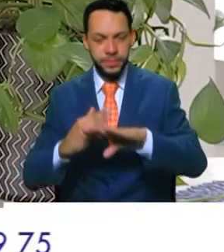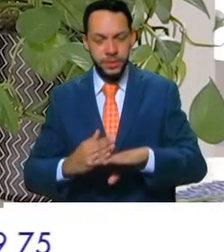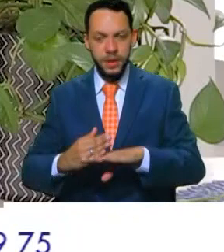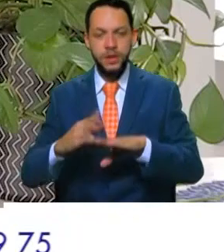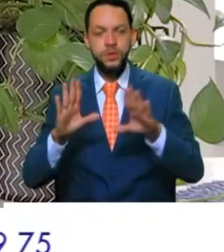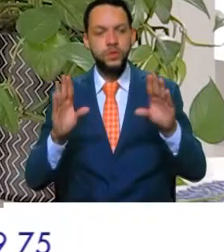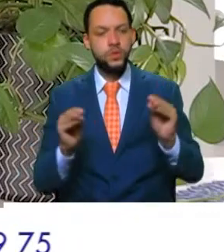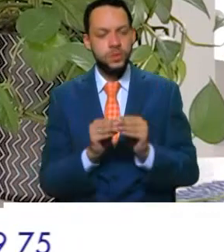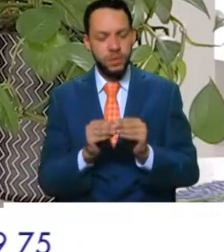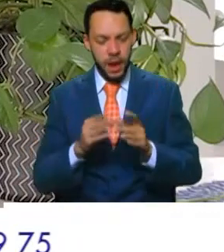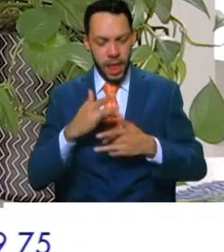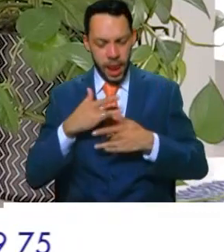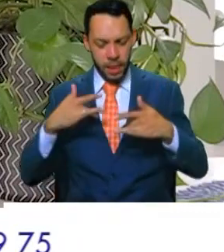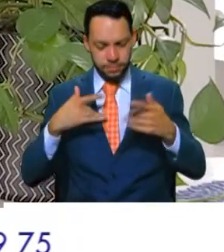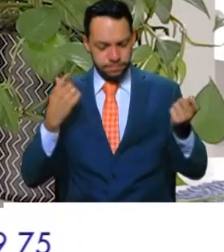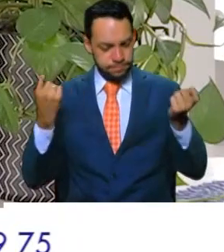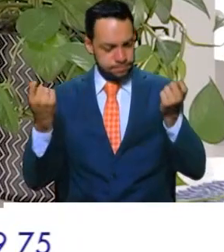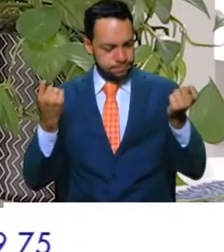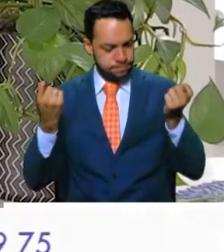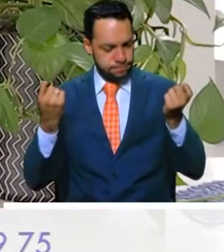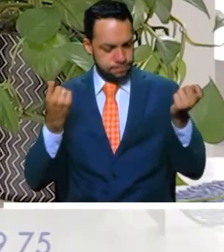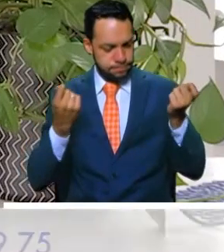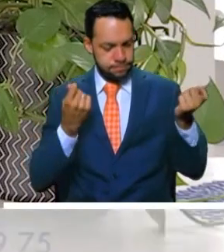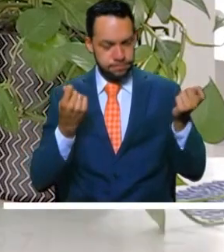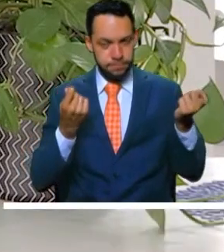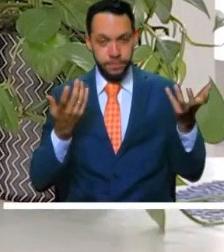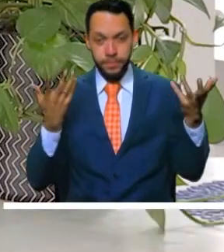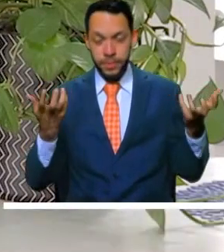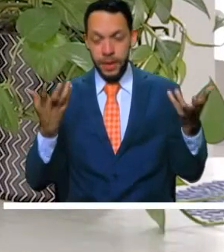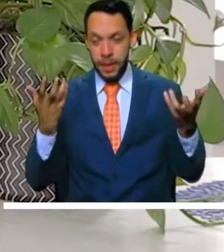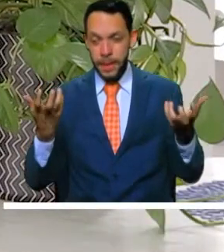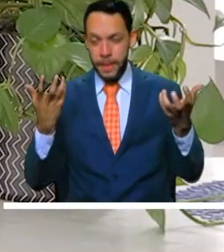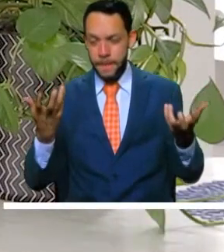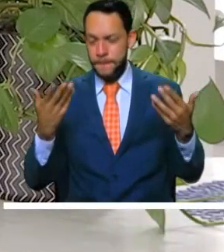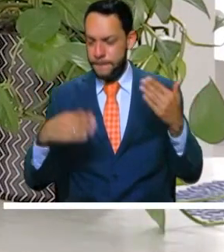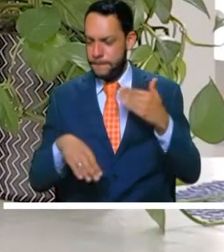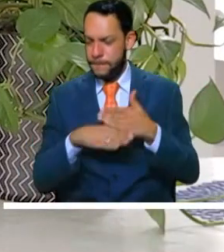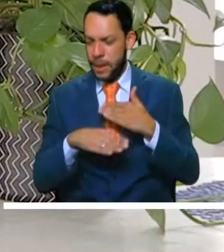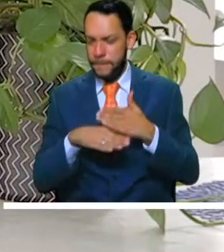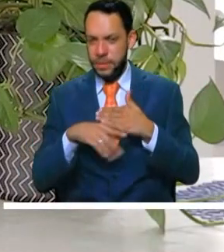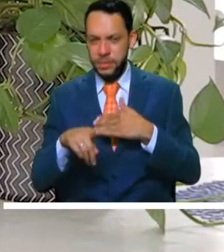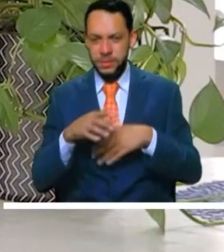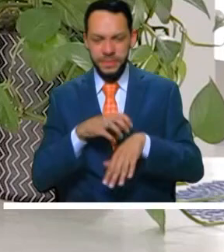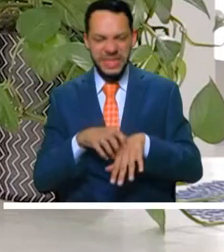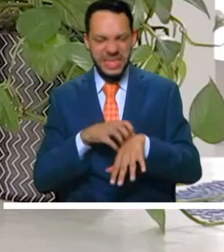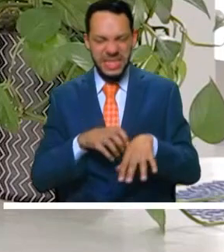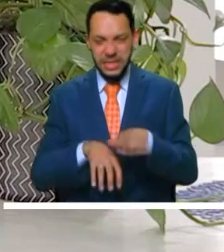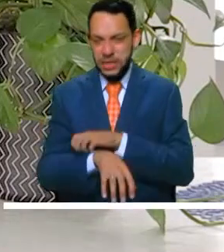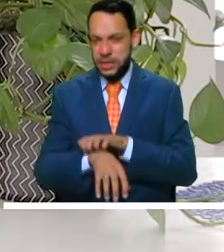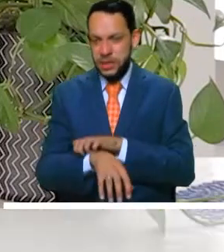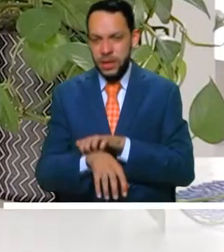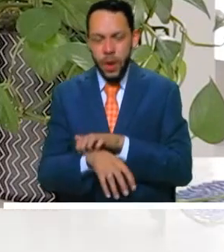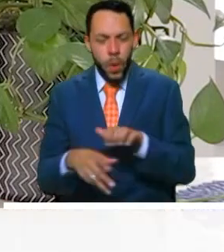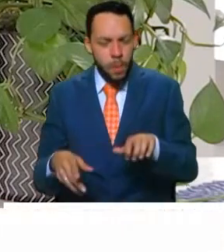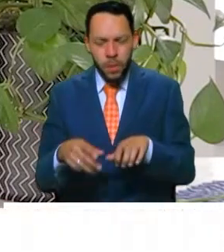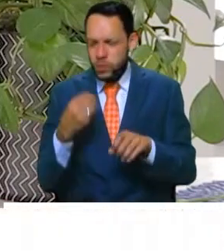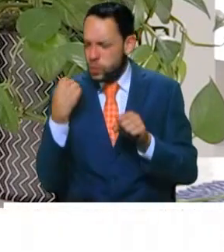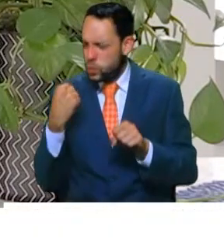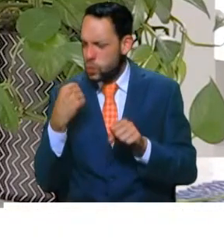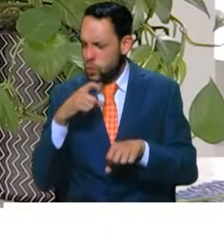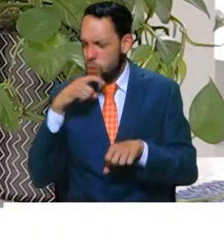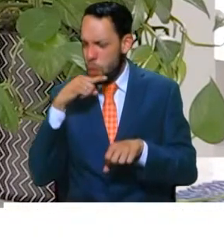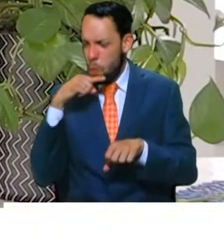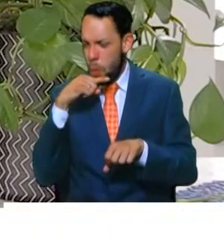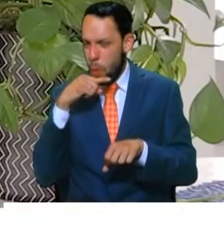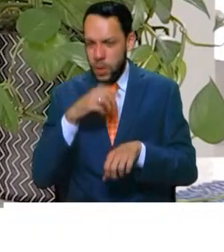su poder antigénico. ¿Qué significa un poder antigénico? Significa la cantidad de alergia que yo puedo producir, como la irritación que genero